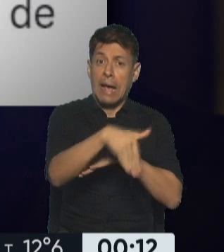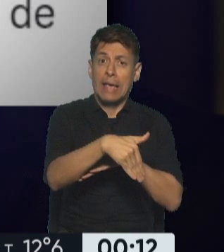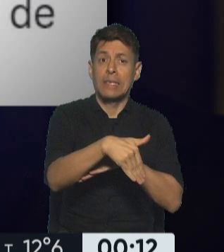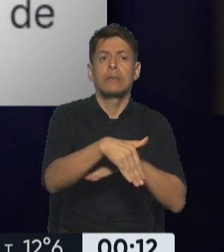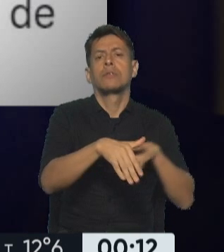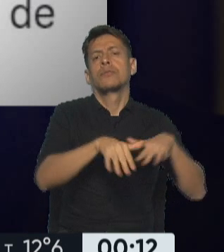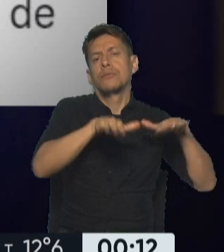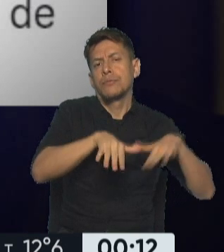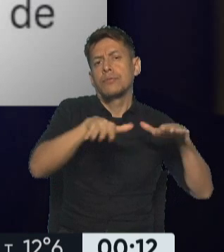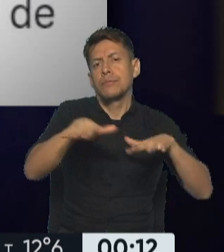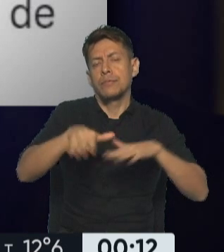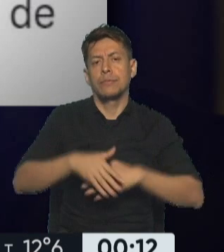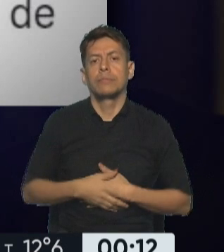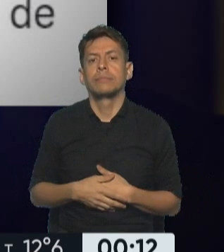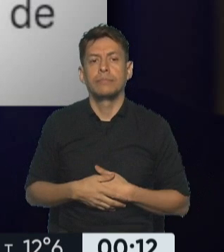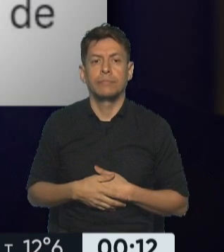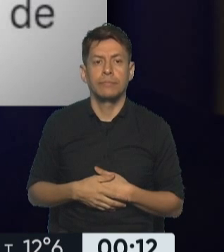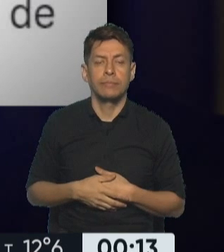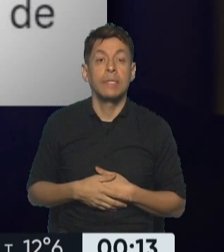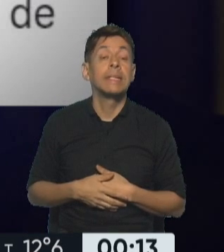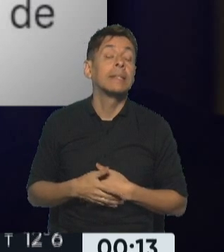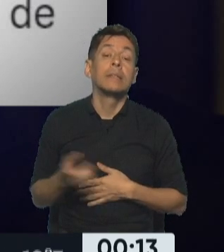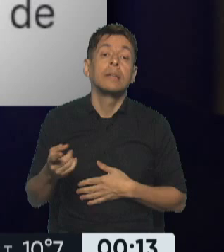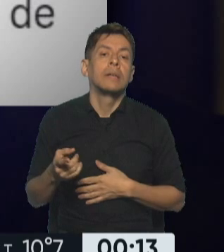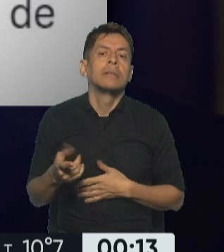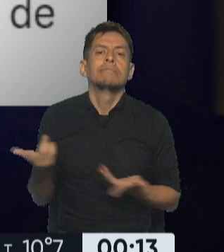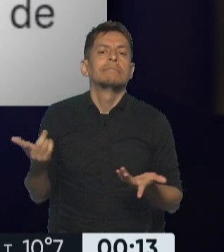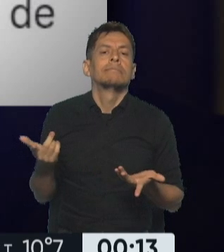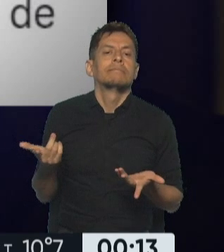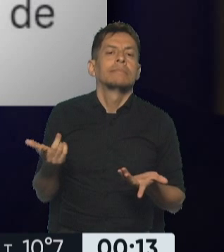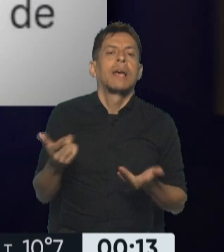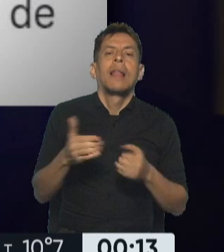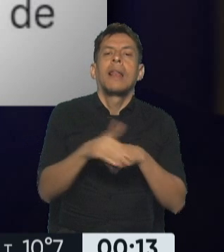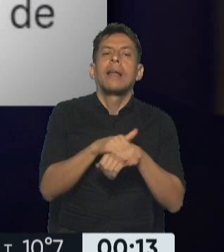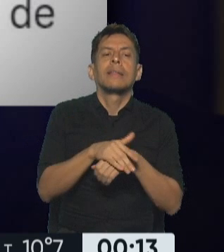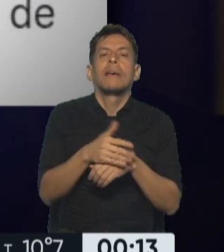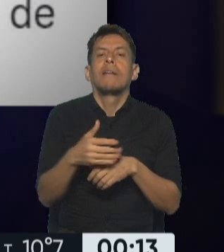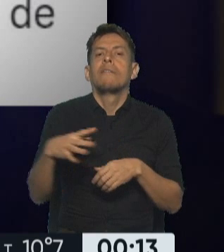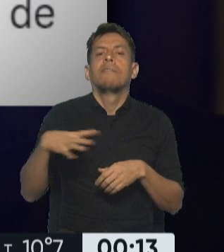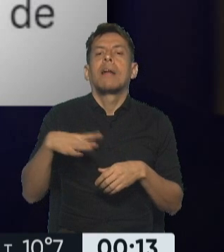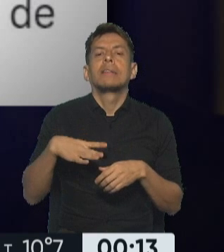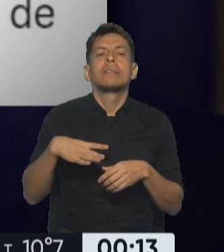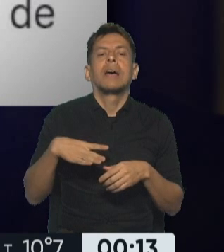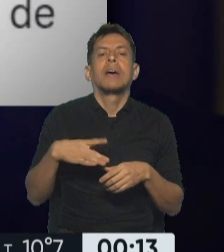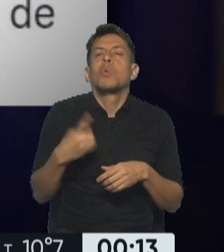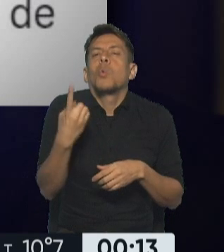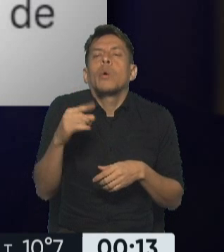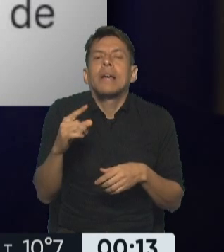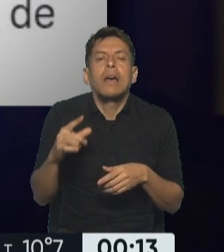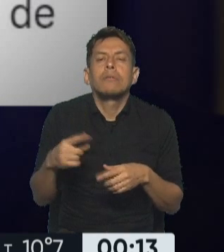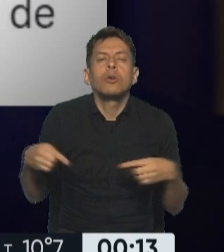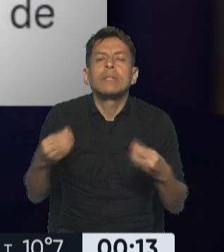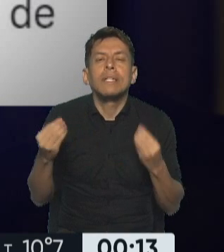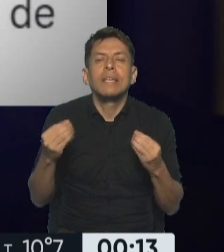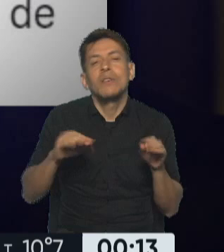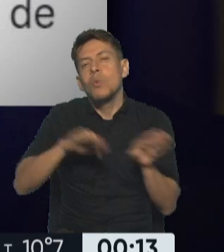puerta de donde vive la vicepresidenta. Lo único que le falta a Rodríguez Larreta para ser Macri, dice la vicepresidenta,